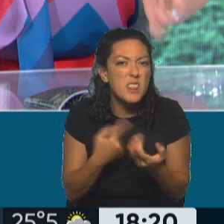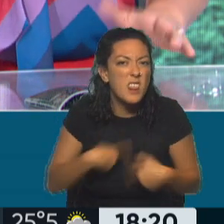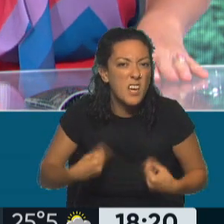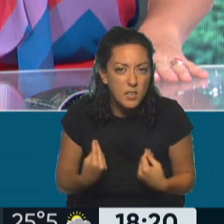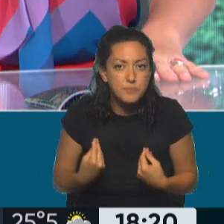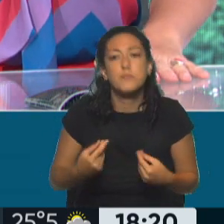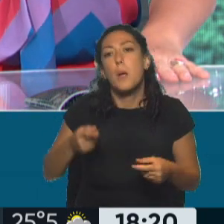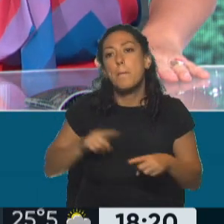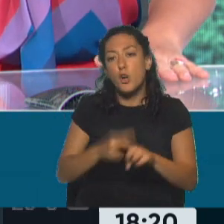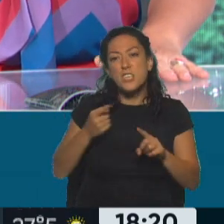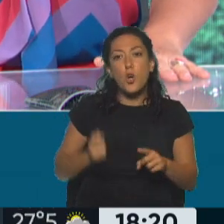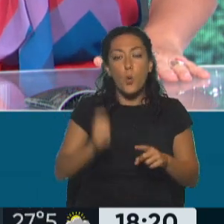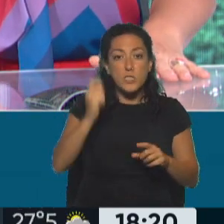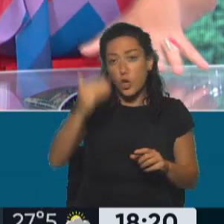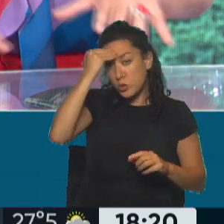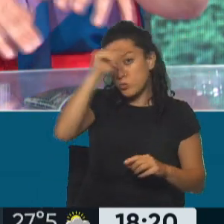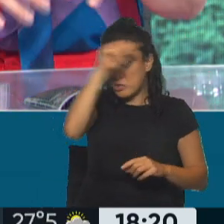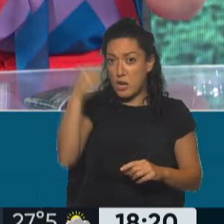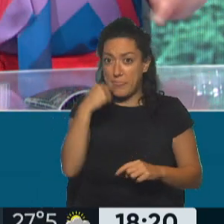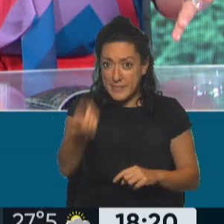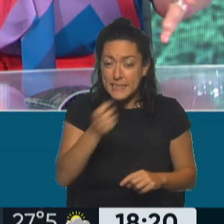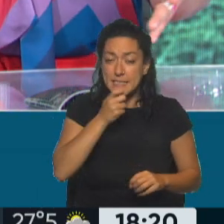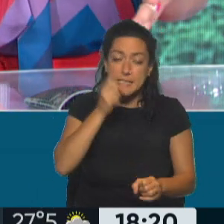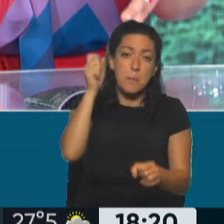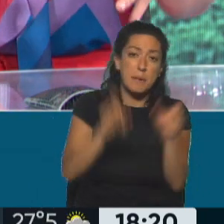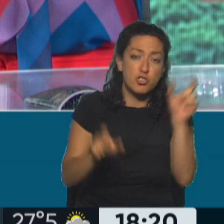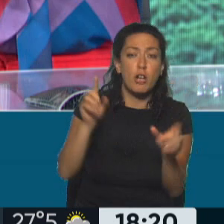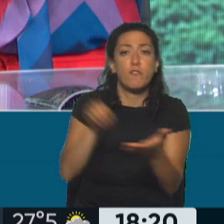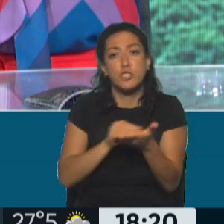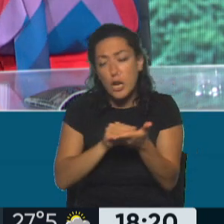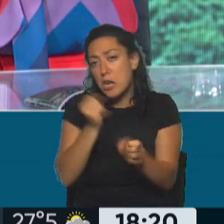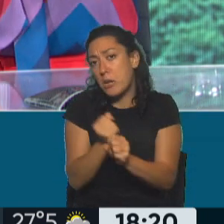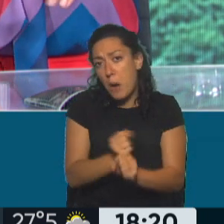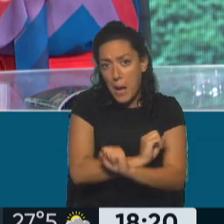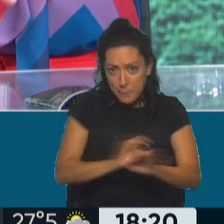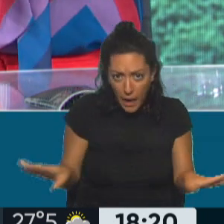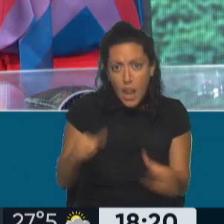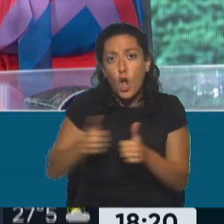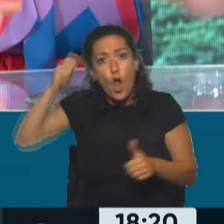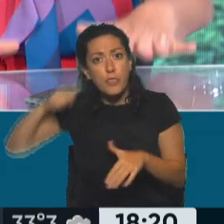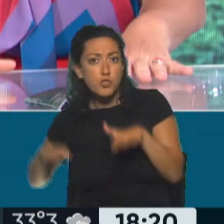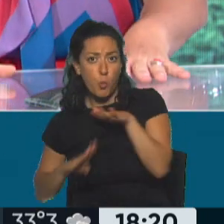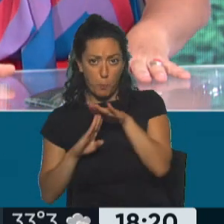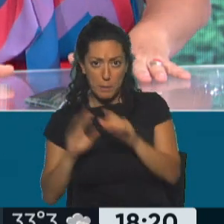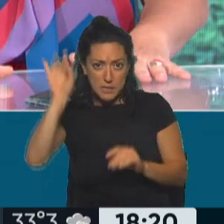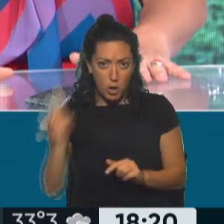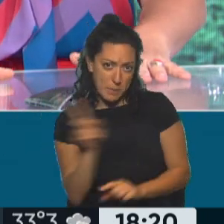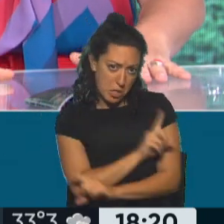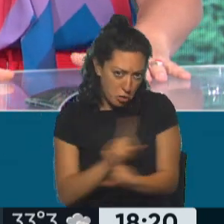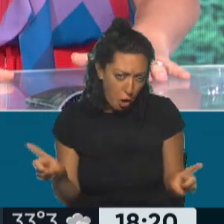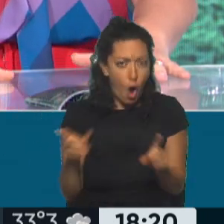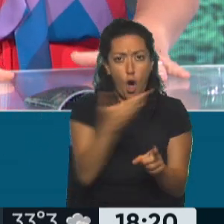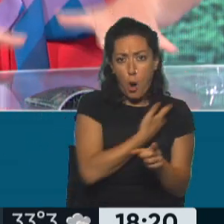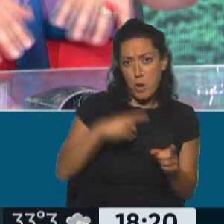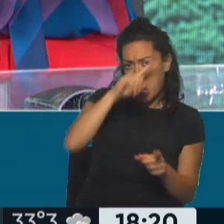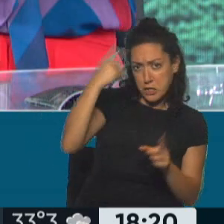juicio político está previsto en la Constitución para cuando hay mal desempeño en las funciones, no solo en el caso de la Corte, sino de funcionarios del Gobierno